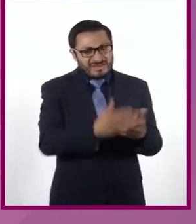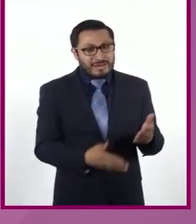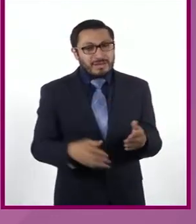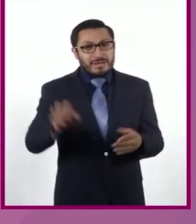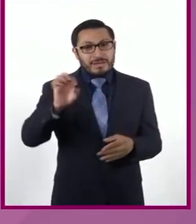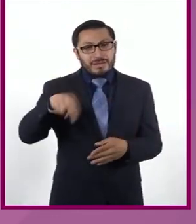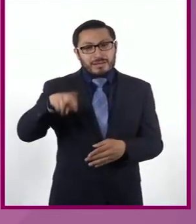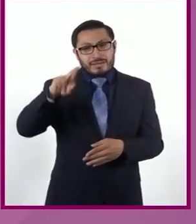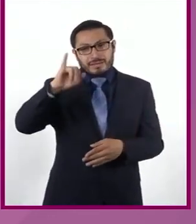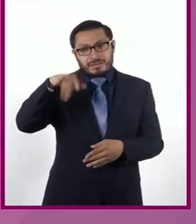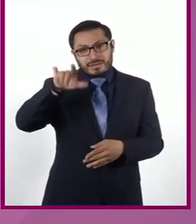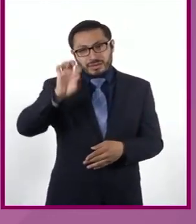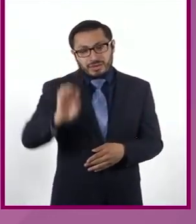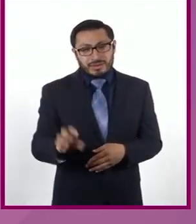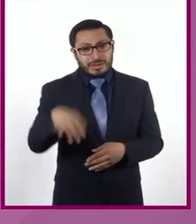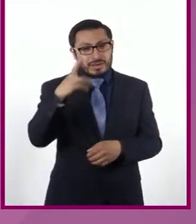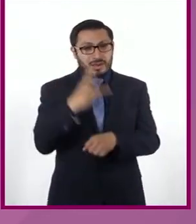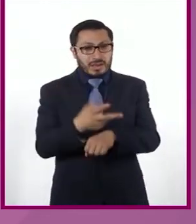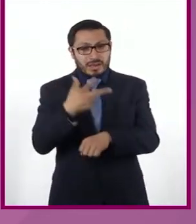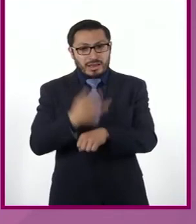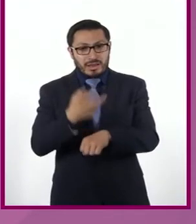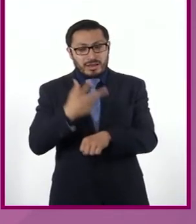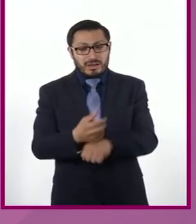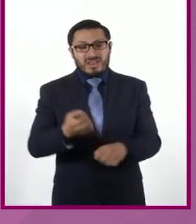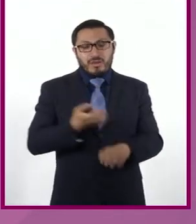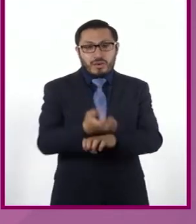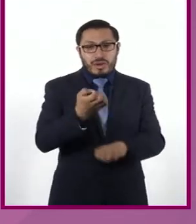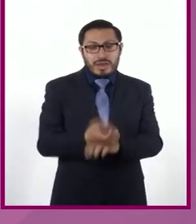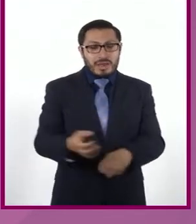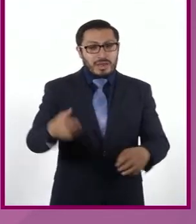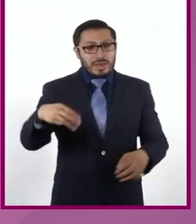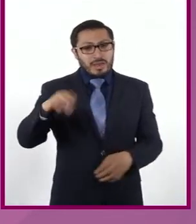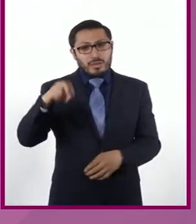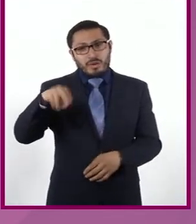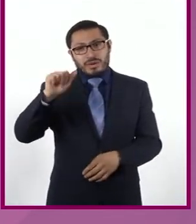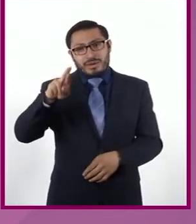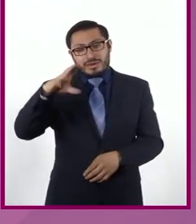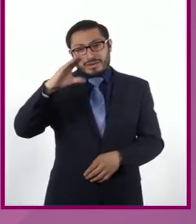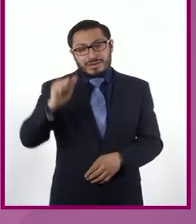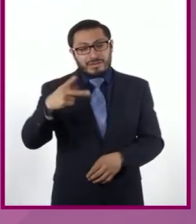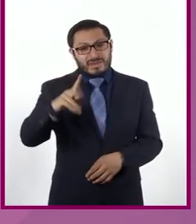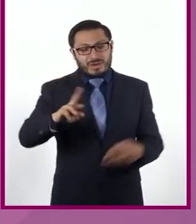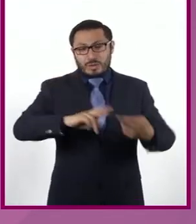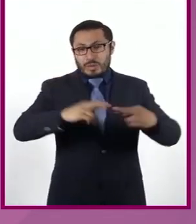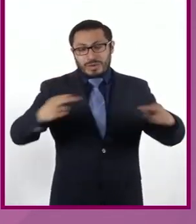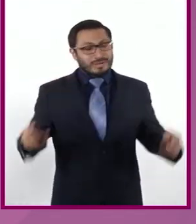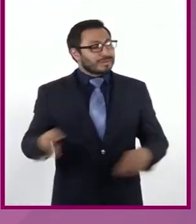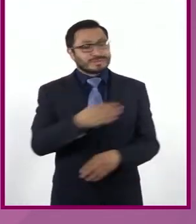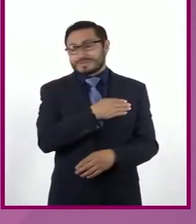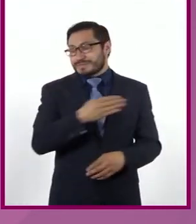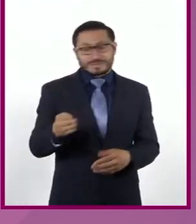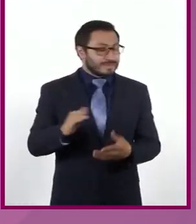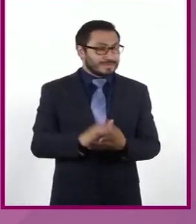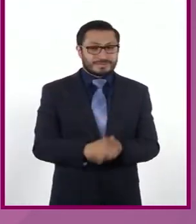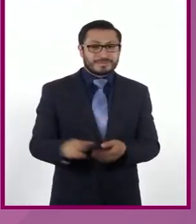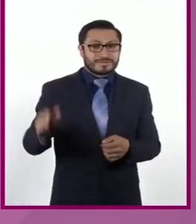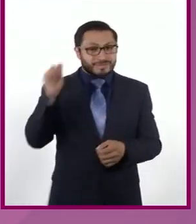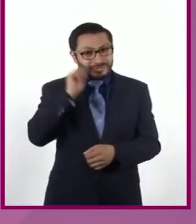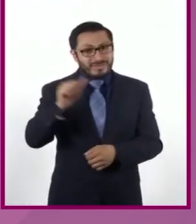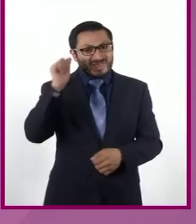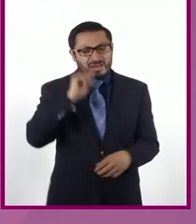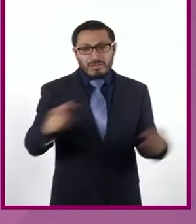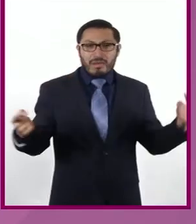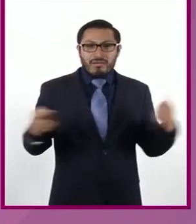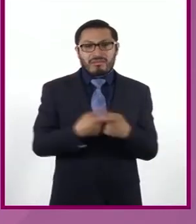dio forma al estado monárquico, pero la relación de los monarcas con el parlamento no fue buena. Siempre había pugnas